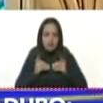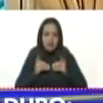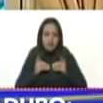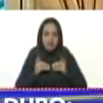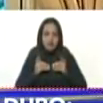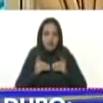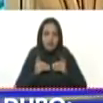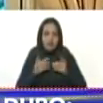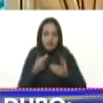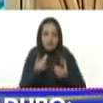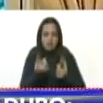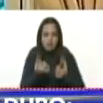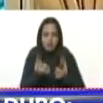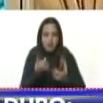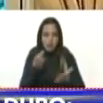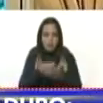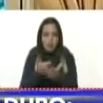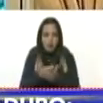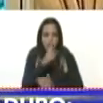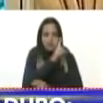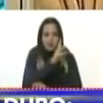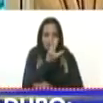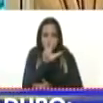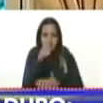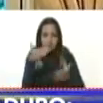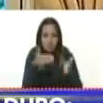divisas destinadas al pago de